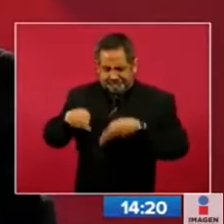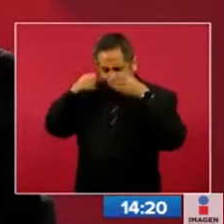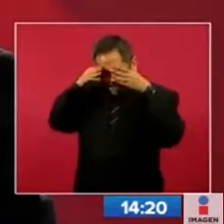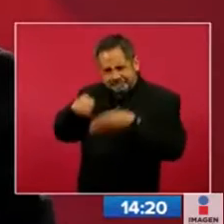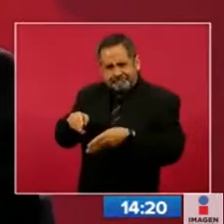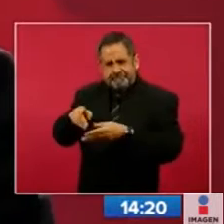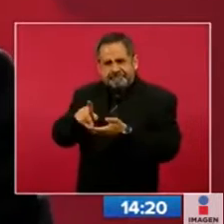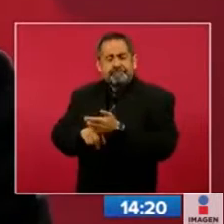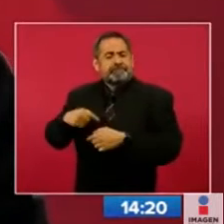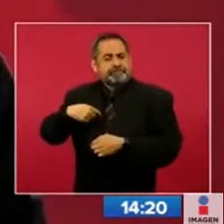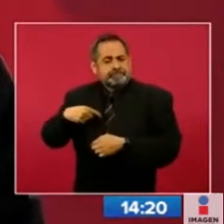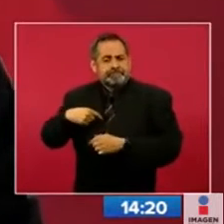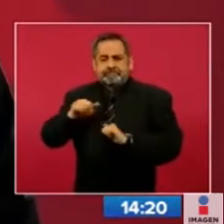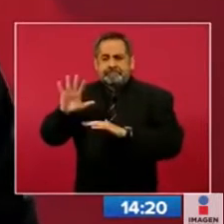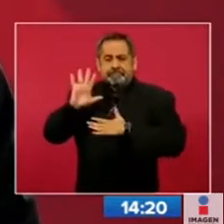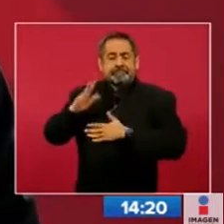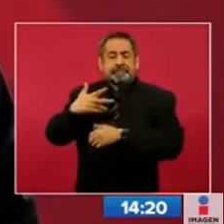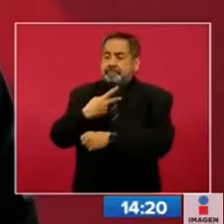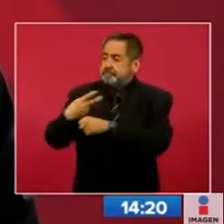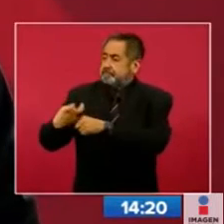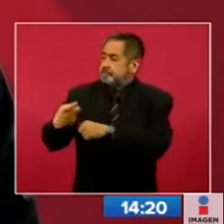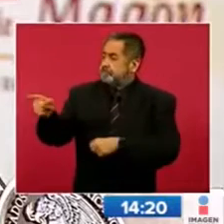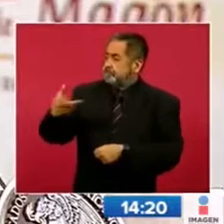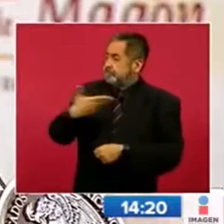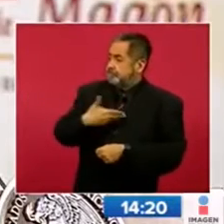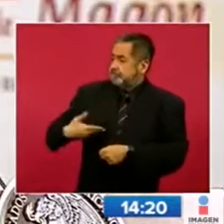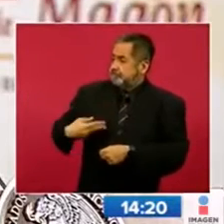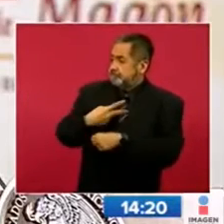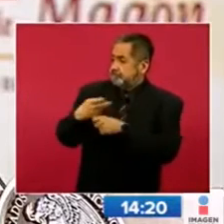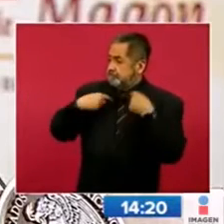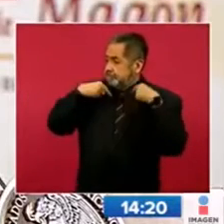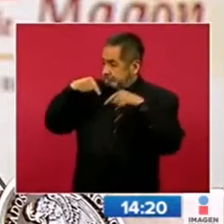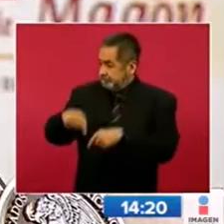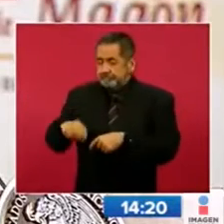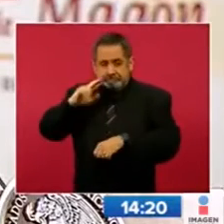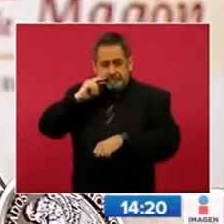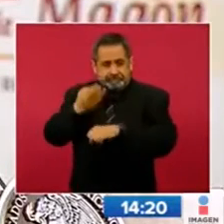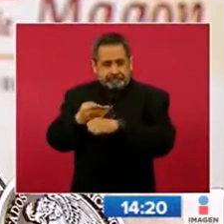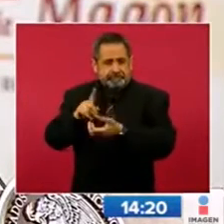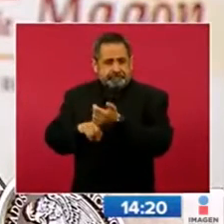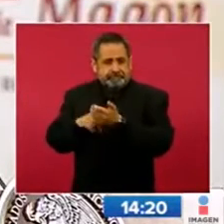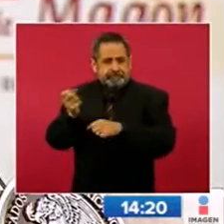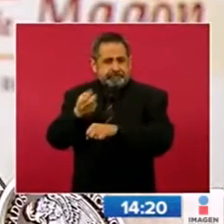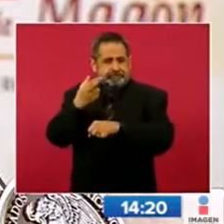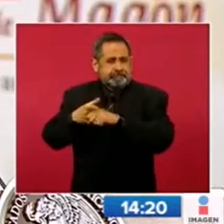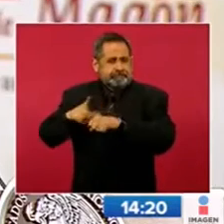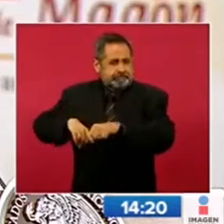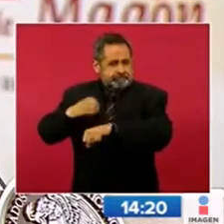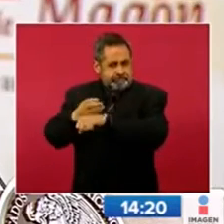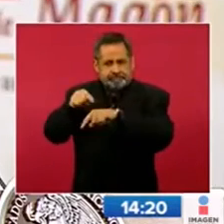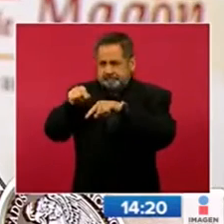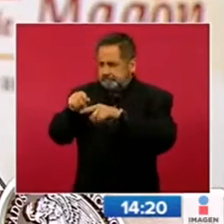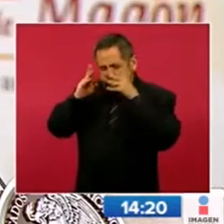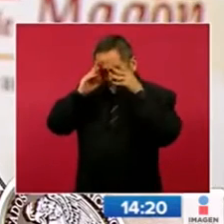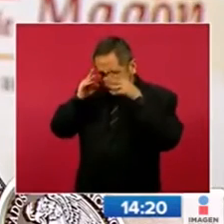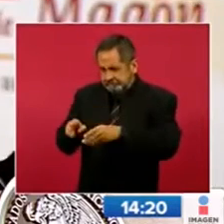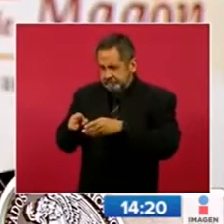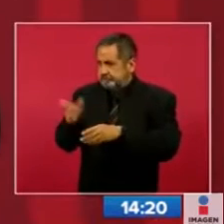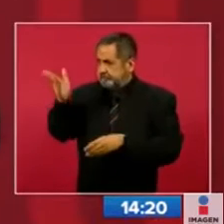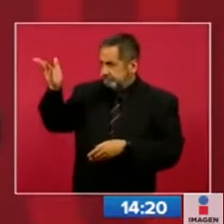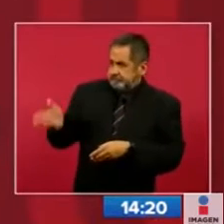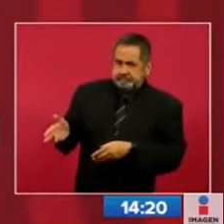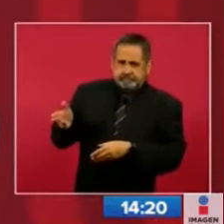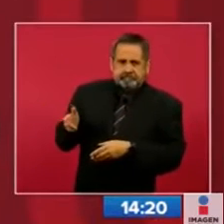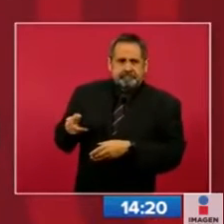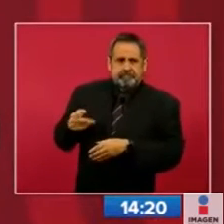el señor presidente que me invitó a acompañarlo en esta tarea con todo lo que representa el señor presidente,